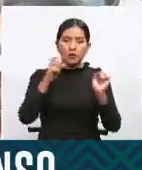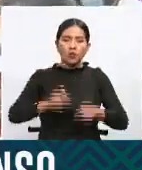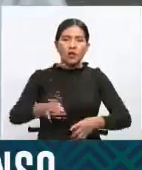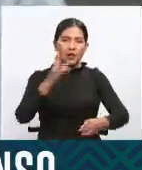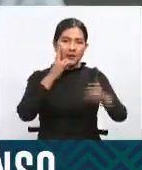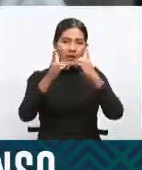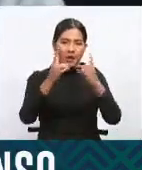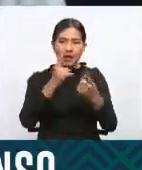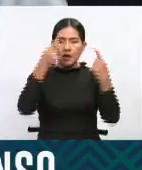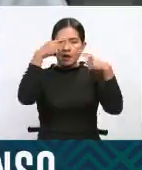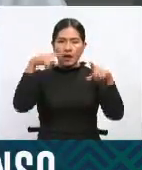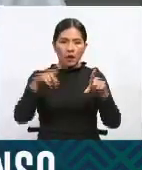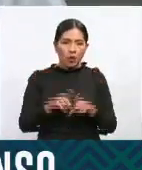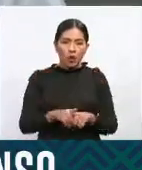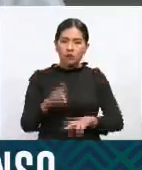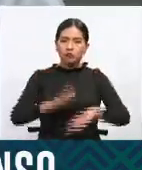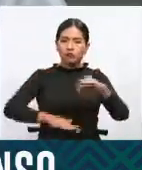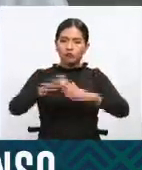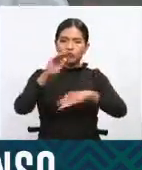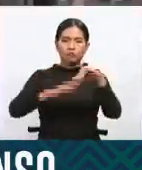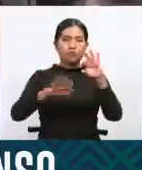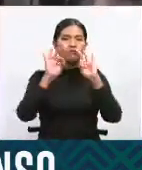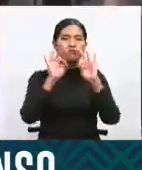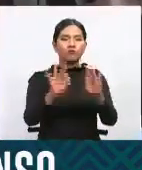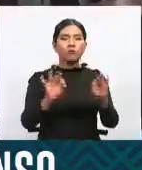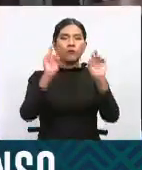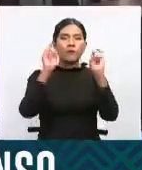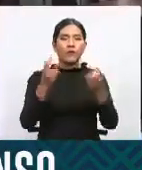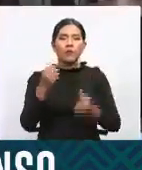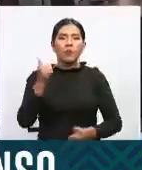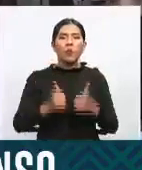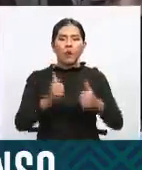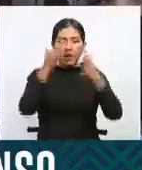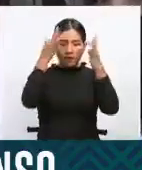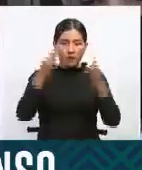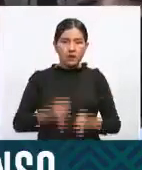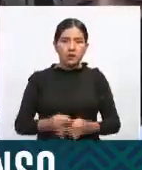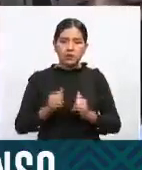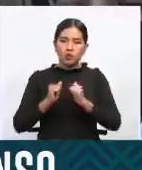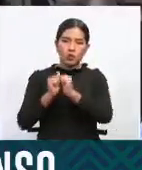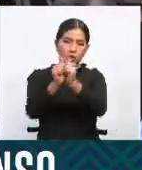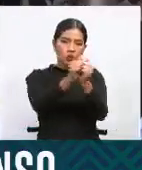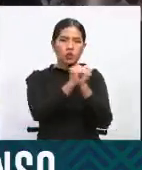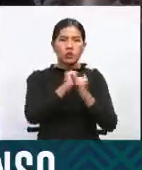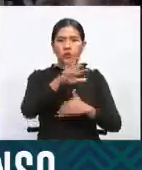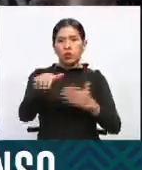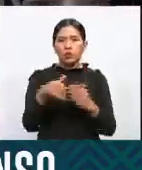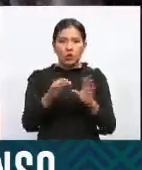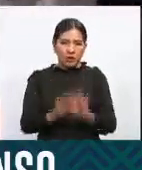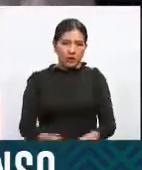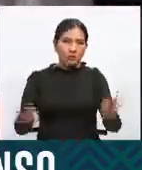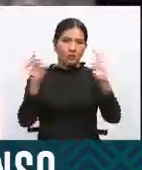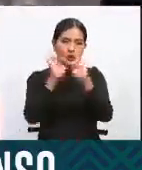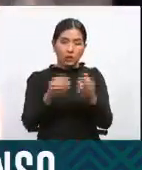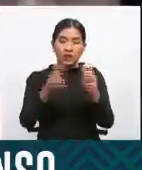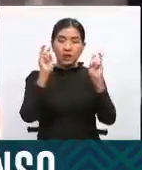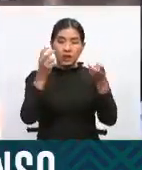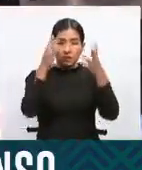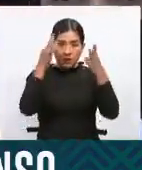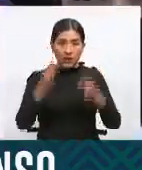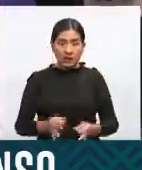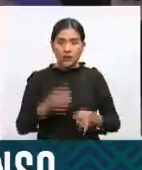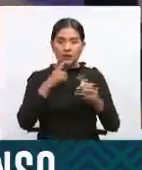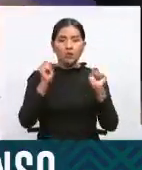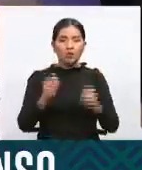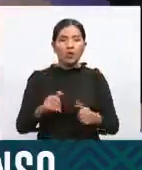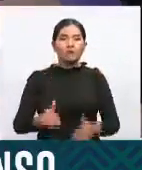de concertación y la construcción sobre todo de lo que es una decisión colectiva importante, una decisión que pueda fijar hacia adelante,